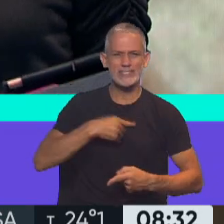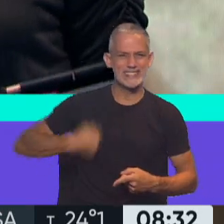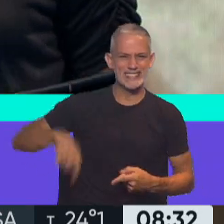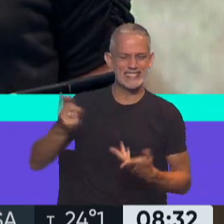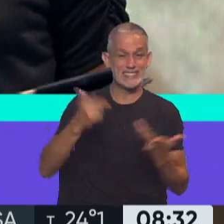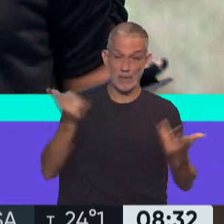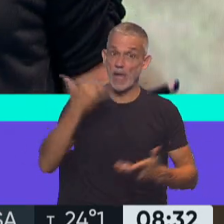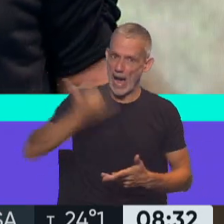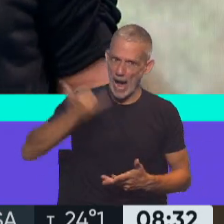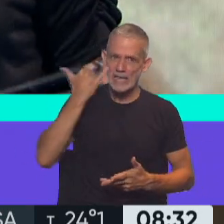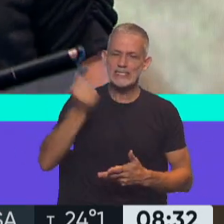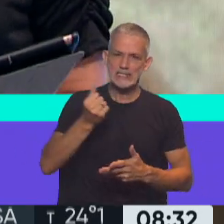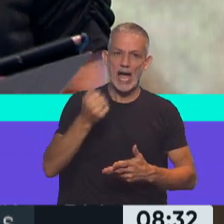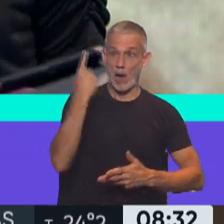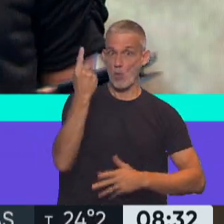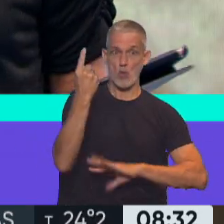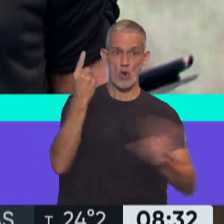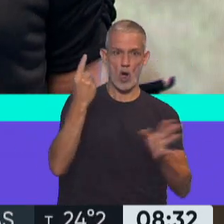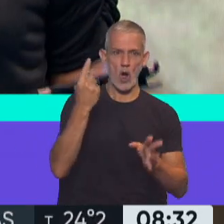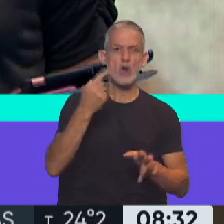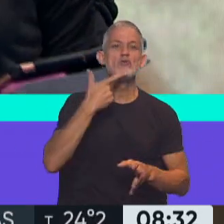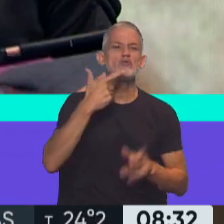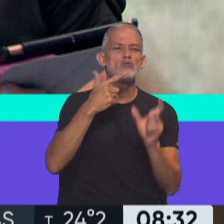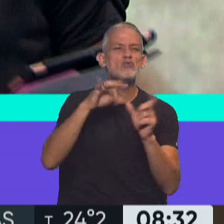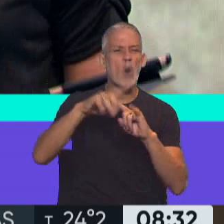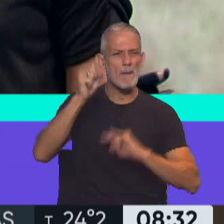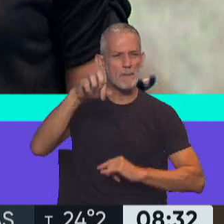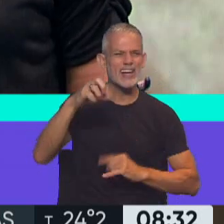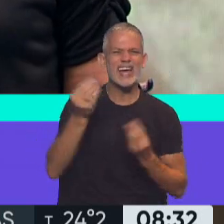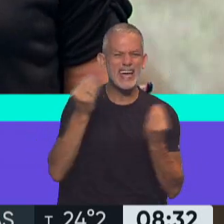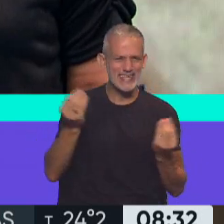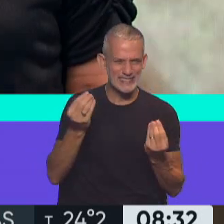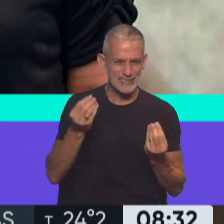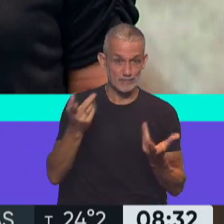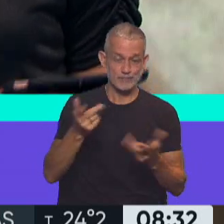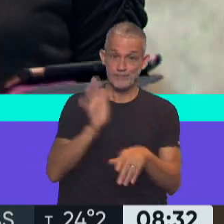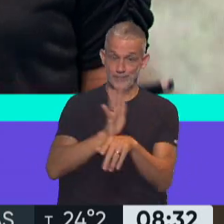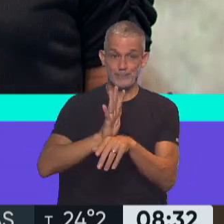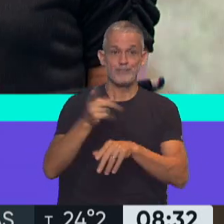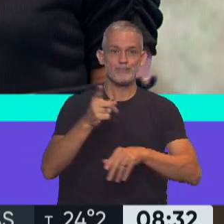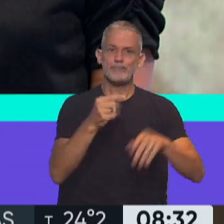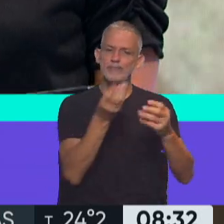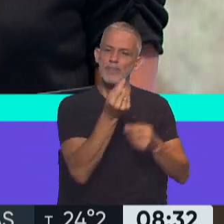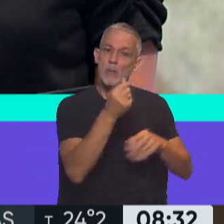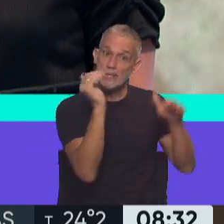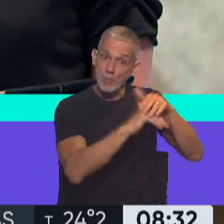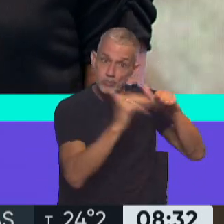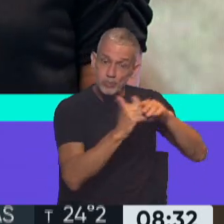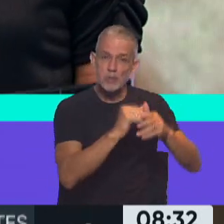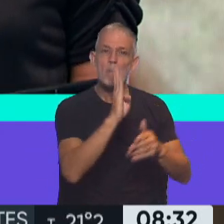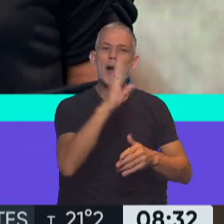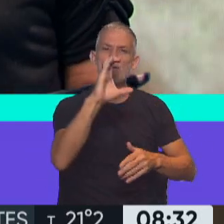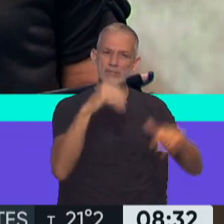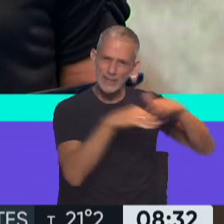efectivamente ya tiene realizado un swap con china y en los últimos años lo renovó y esto significa que la reserva del banco central además